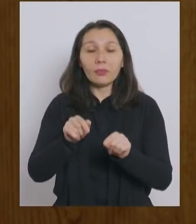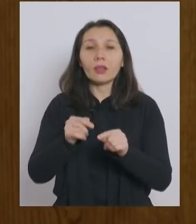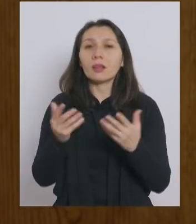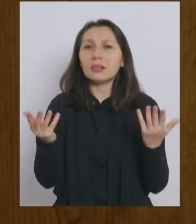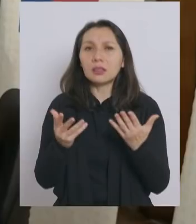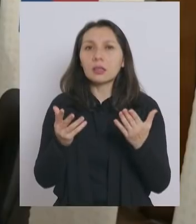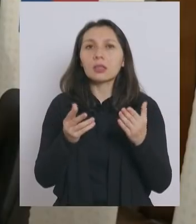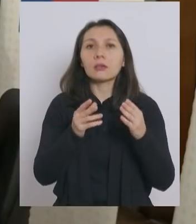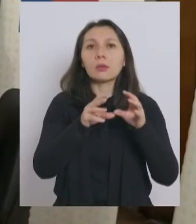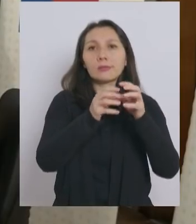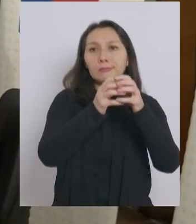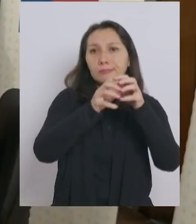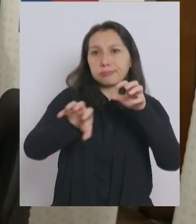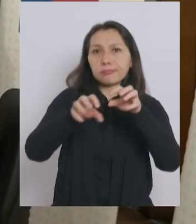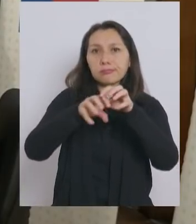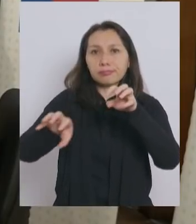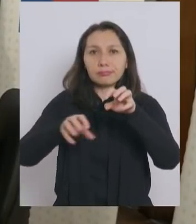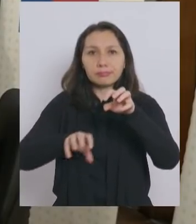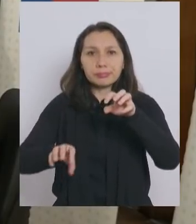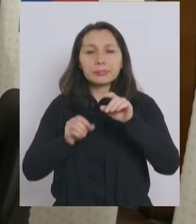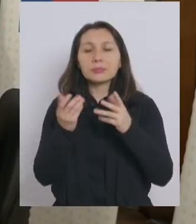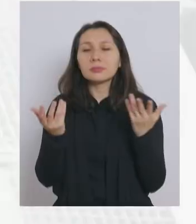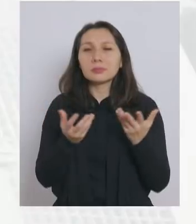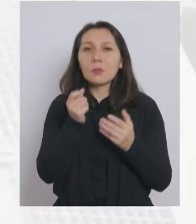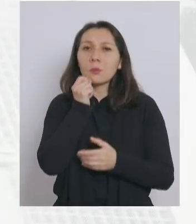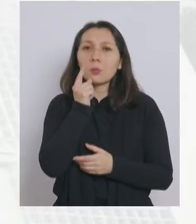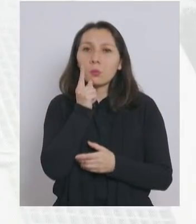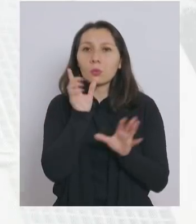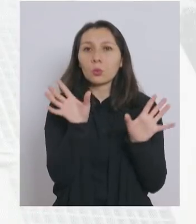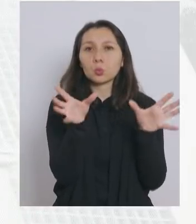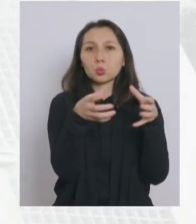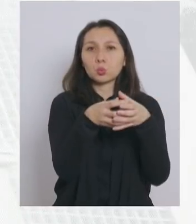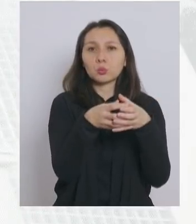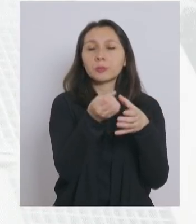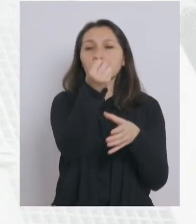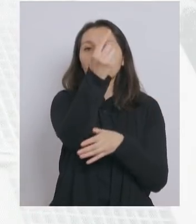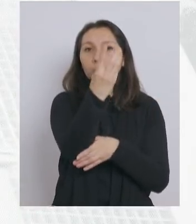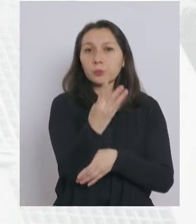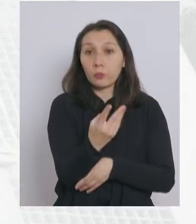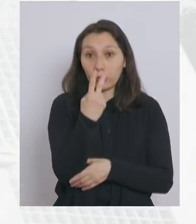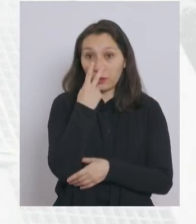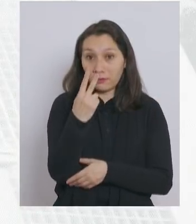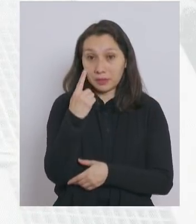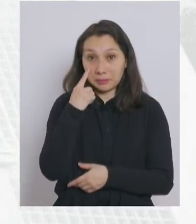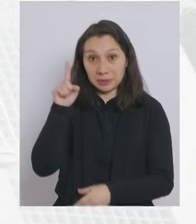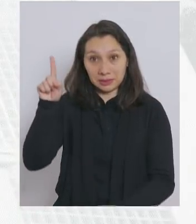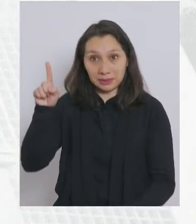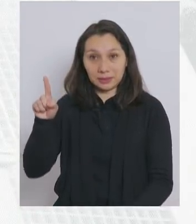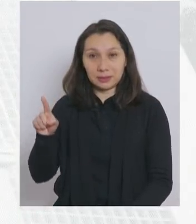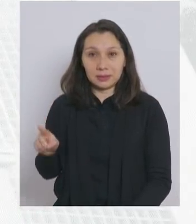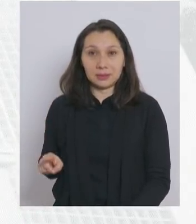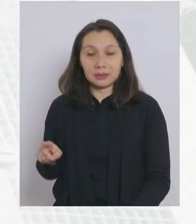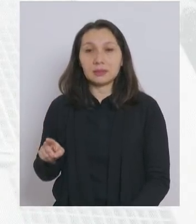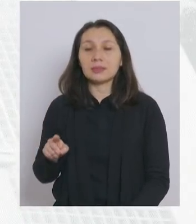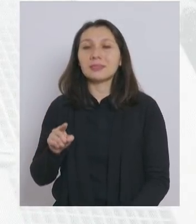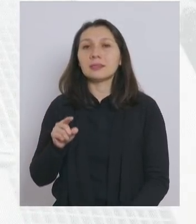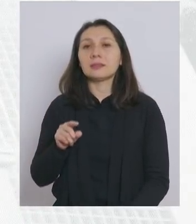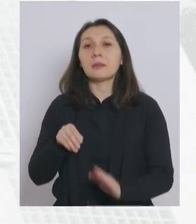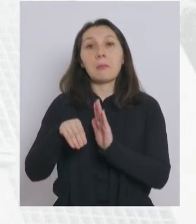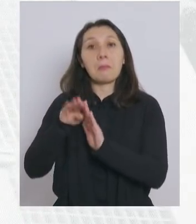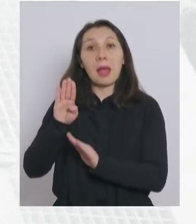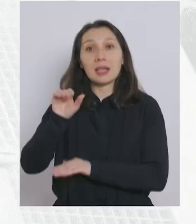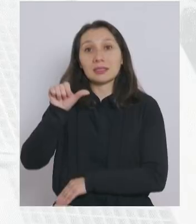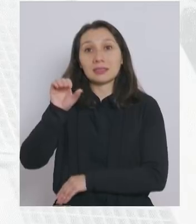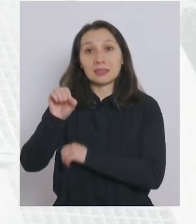fueron estratificados de acuerdo a el grupo o cantidades que ustedes pueden ver en su pantalla, entre mayores